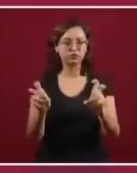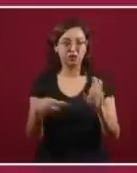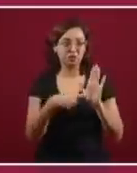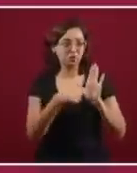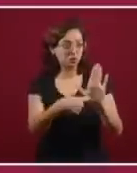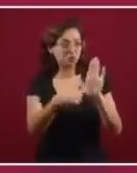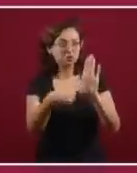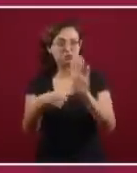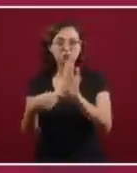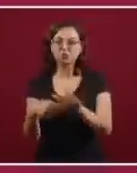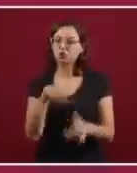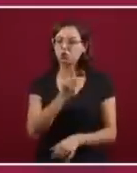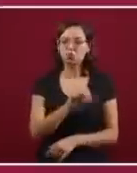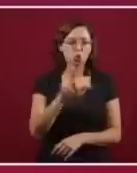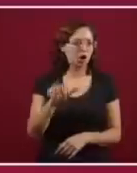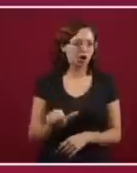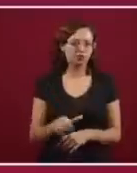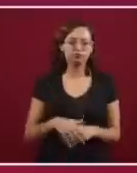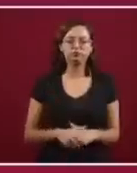esto